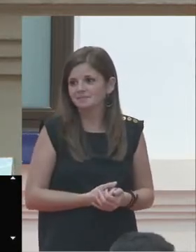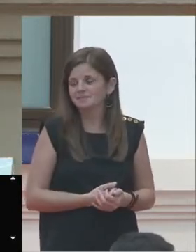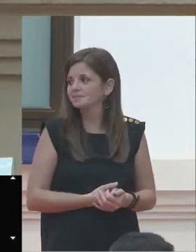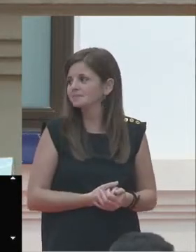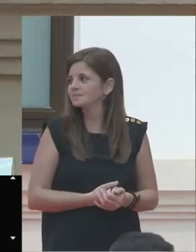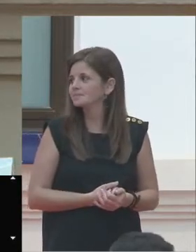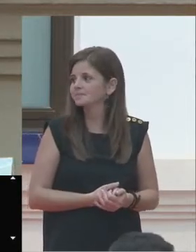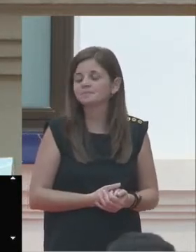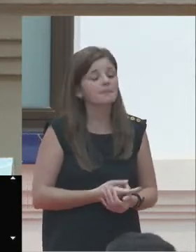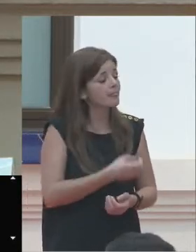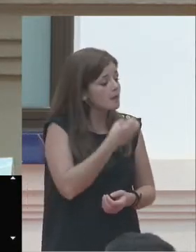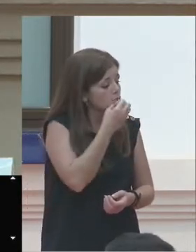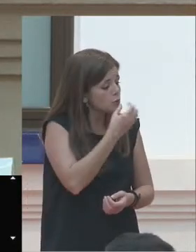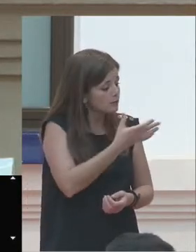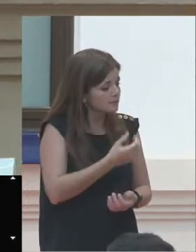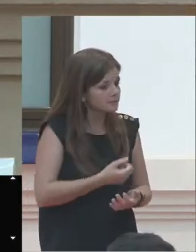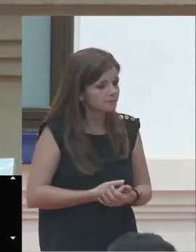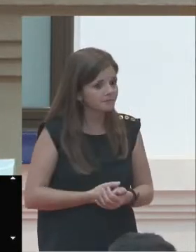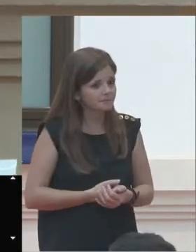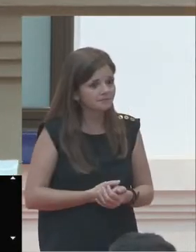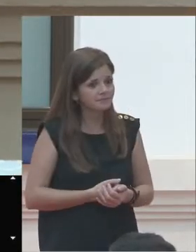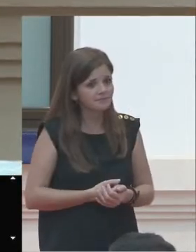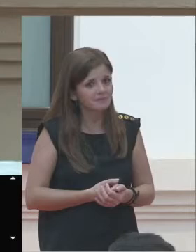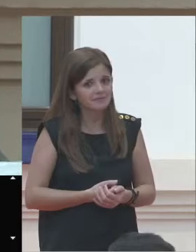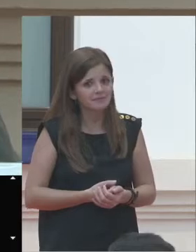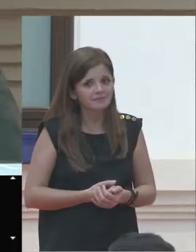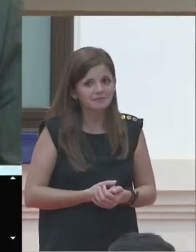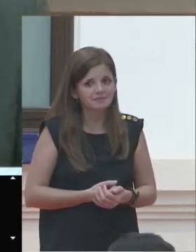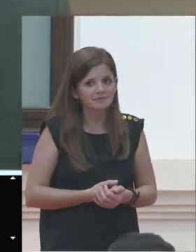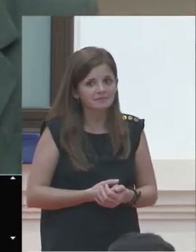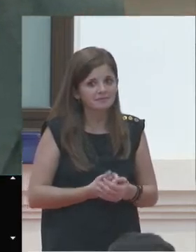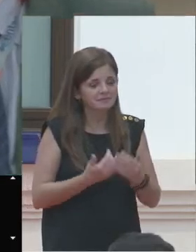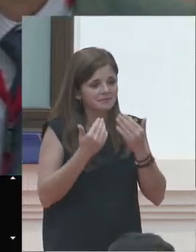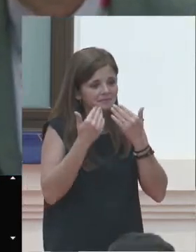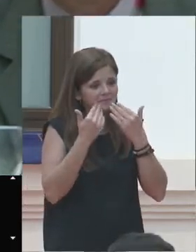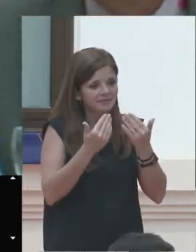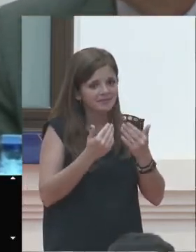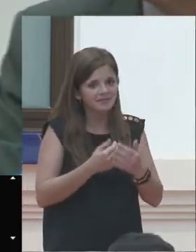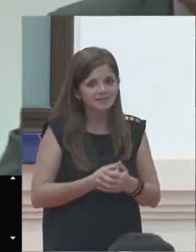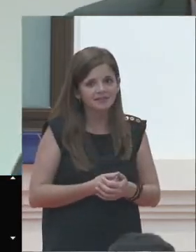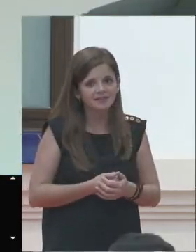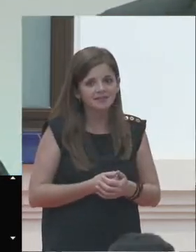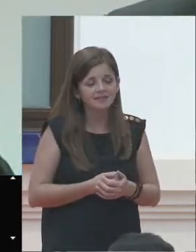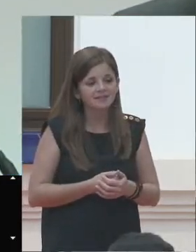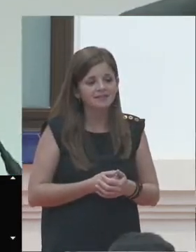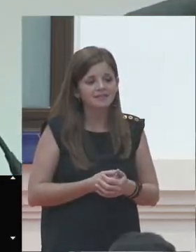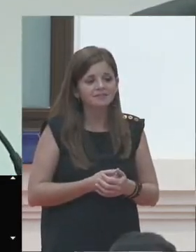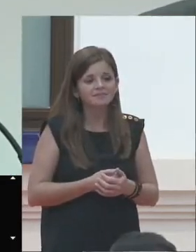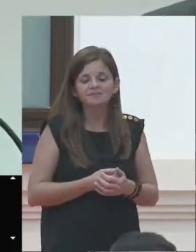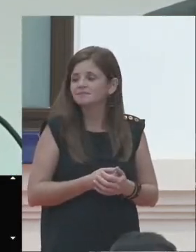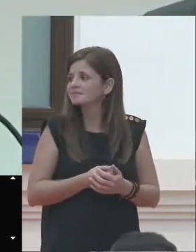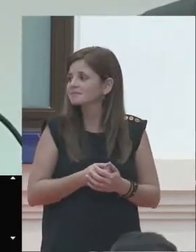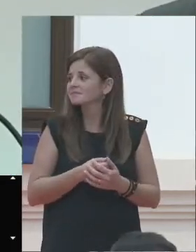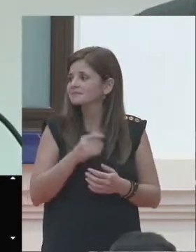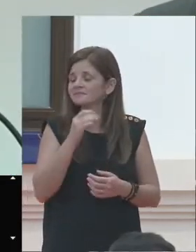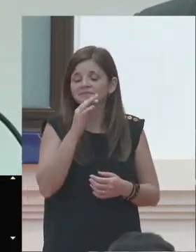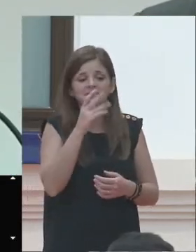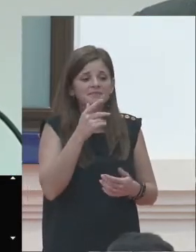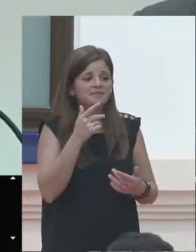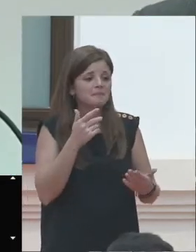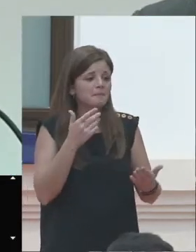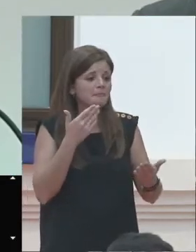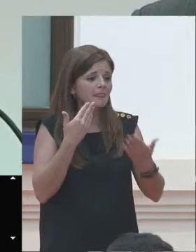Muy bien. Ahora os voy a hacer una pregunta, vamos a decir, a cada uno de vosotros de forma diferente, o particular, mejor